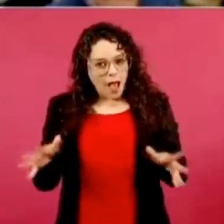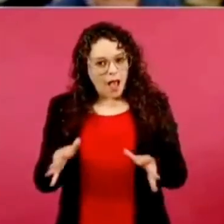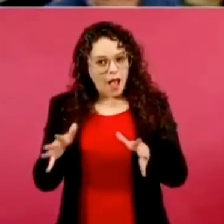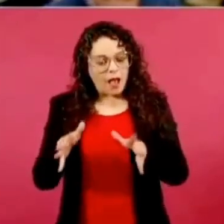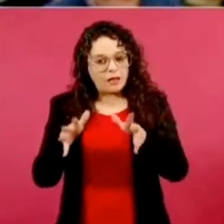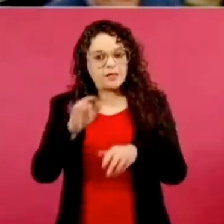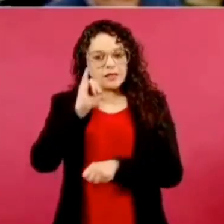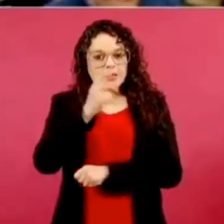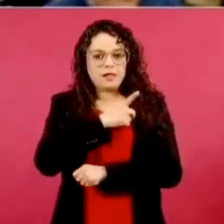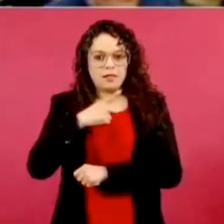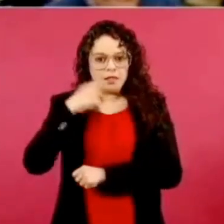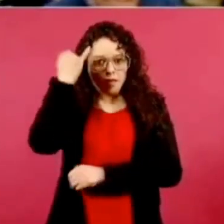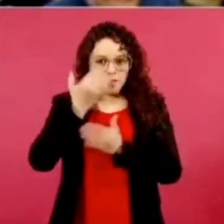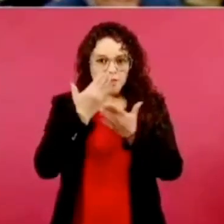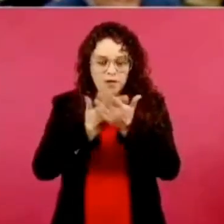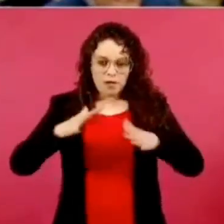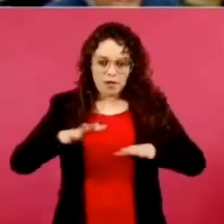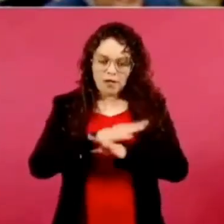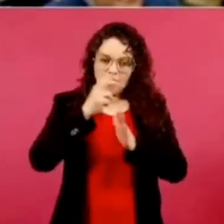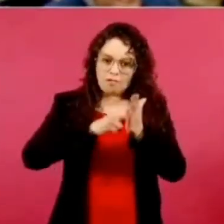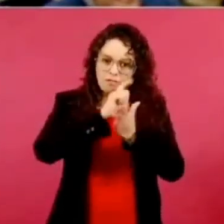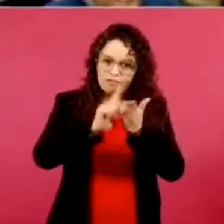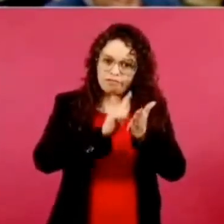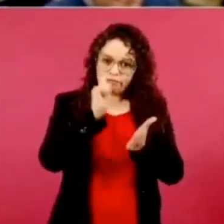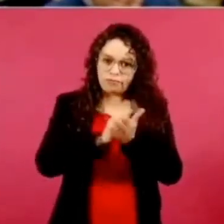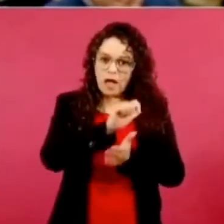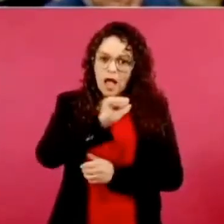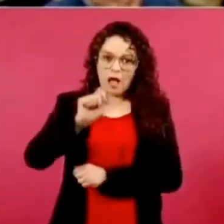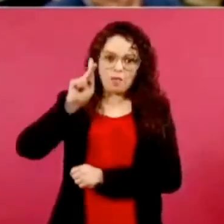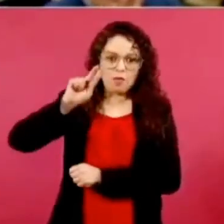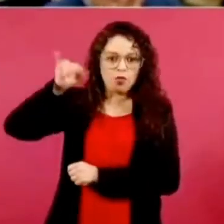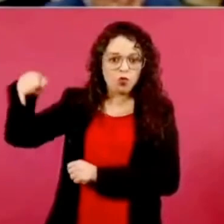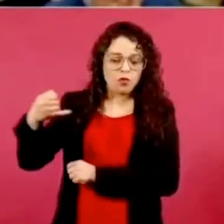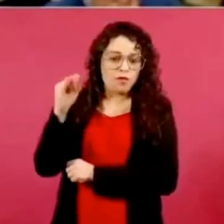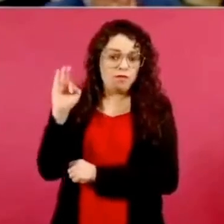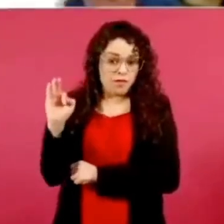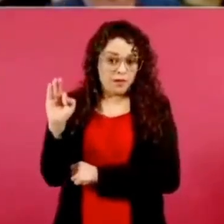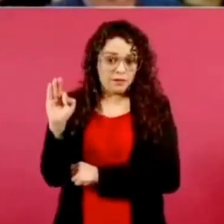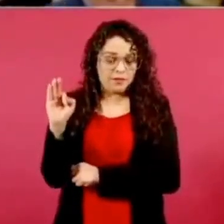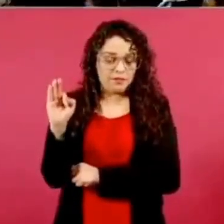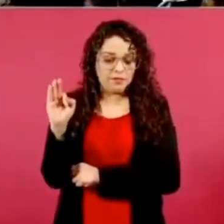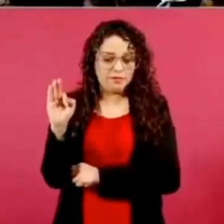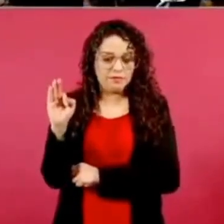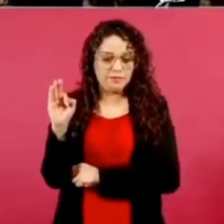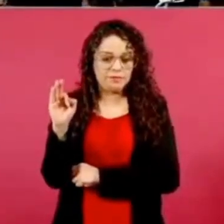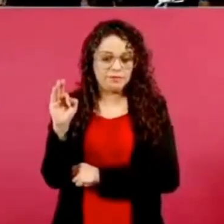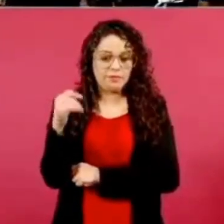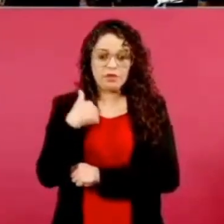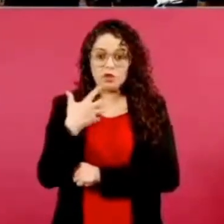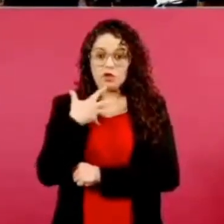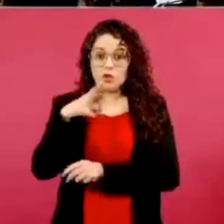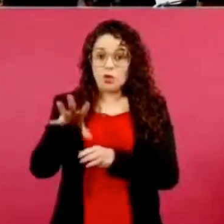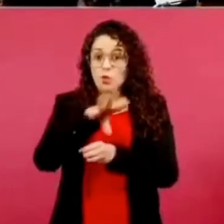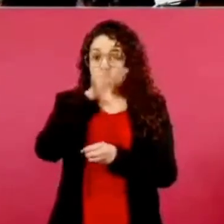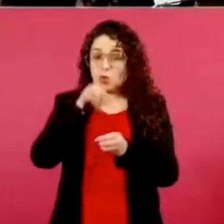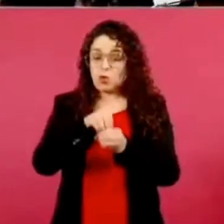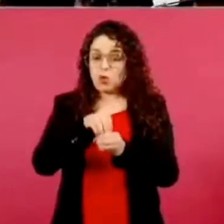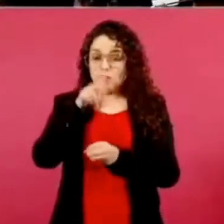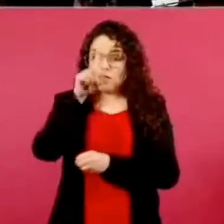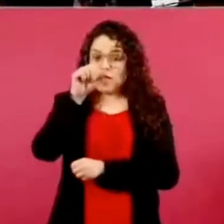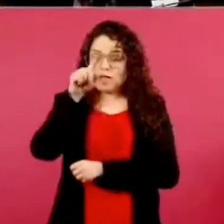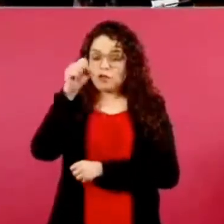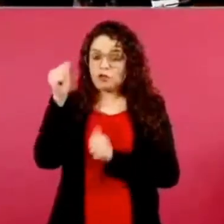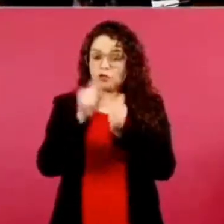el Poder Judicial. Aquí tenemos todos los datos con los nombres, los datos los